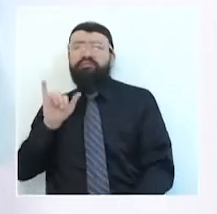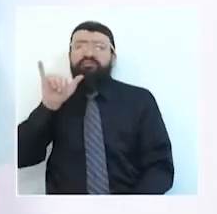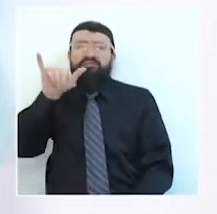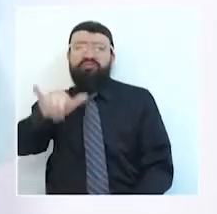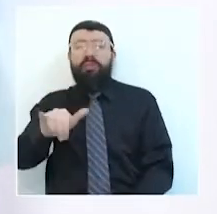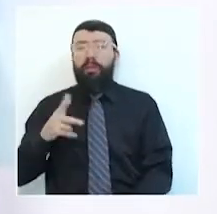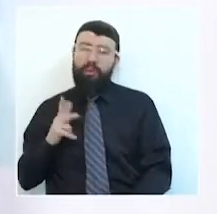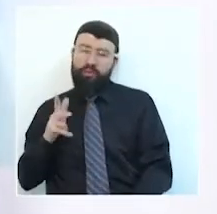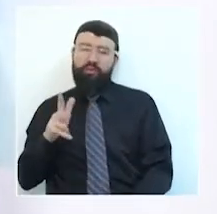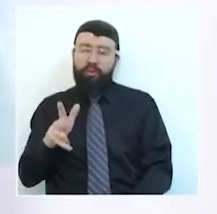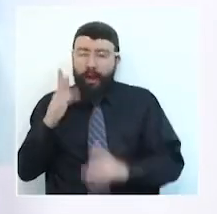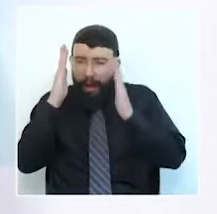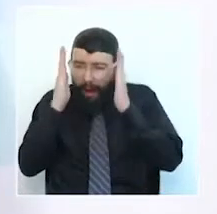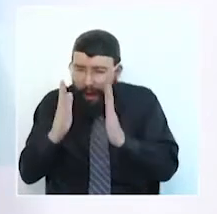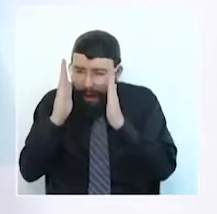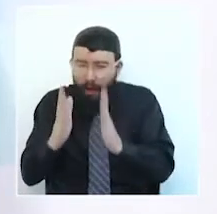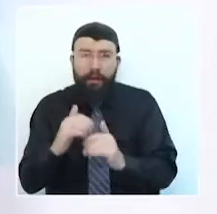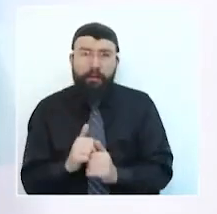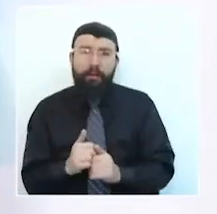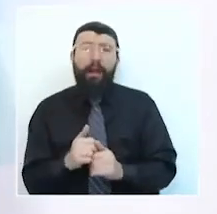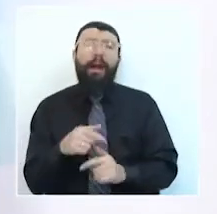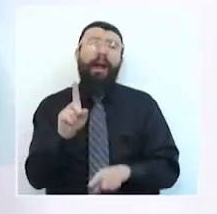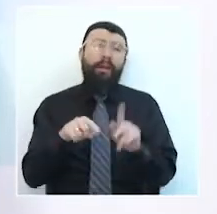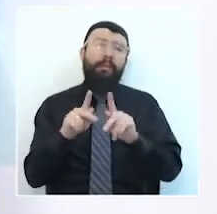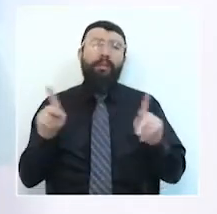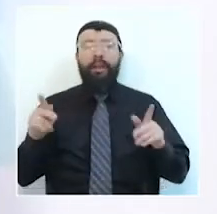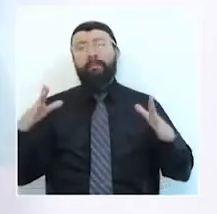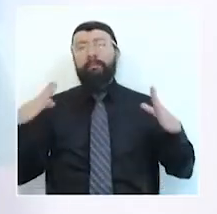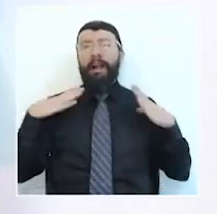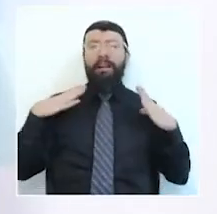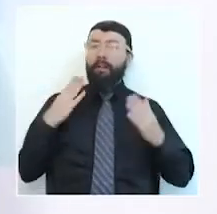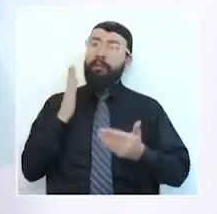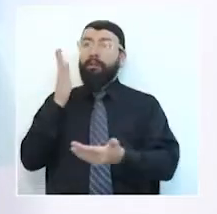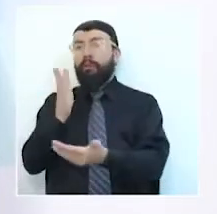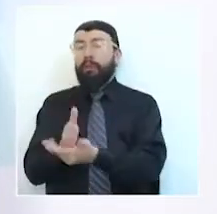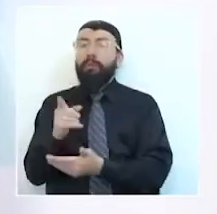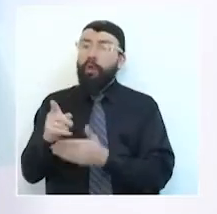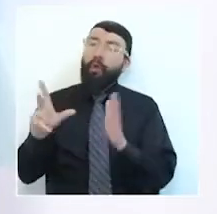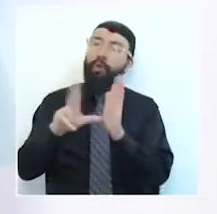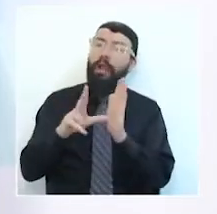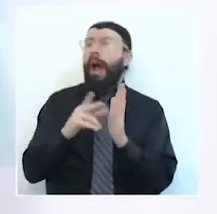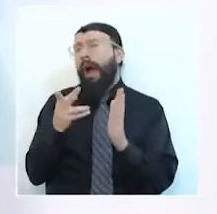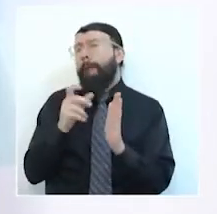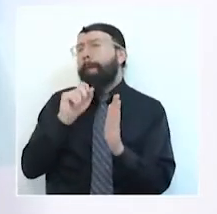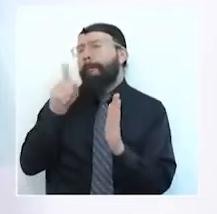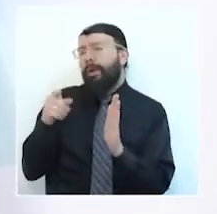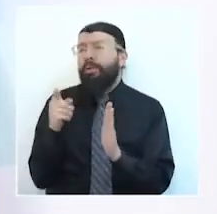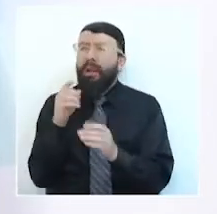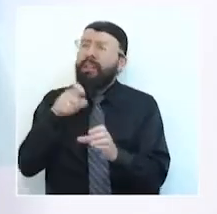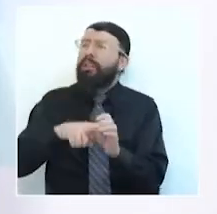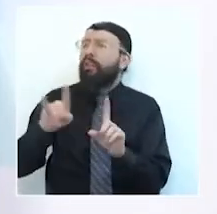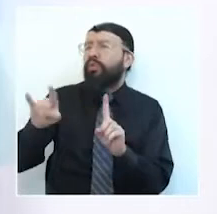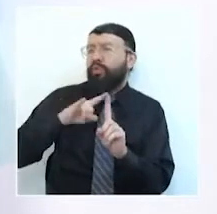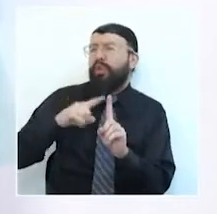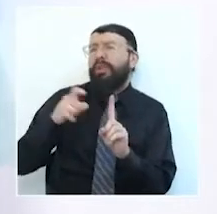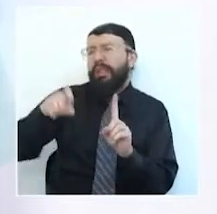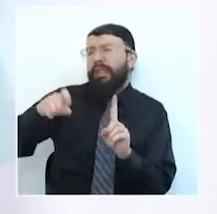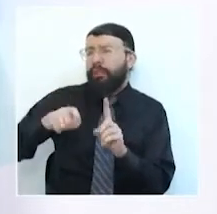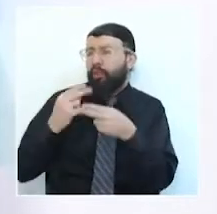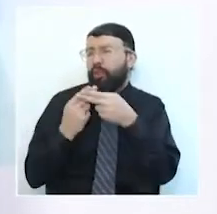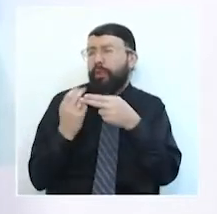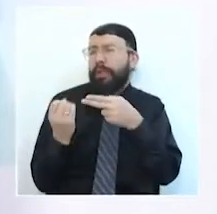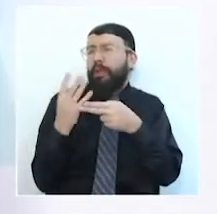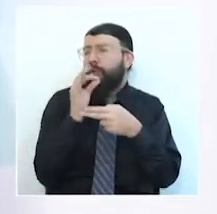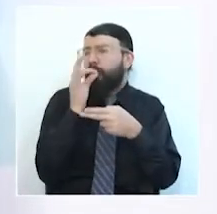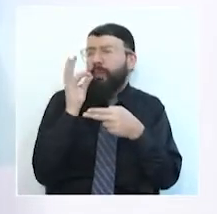es curioso que la gente llega de vacaciones a un hotel y lo primero que pregunta es la wifi o la wifi creo que llegas